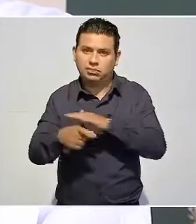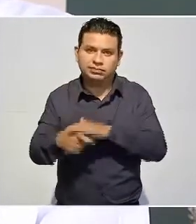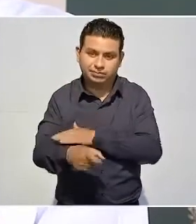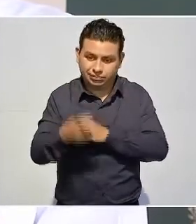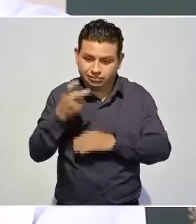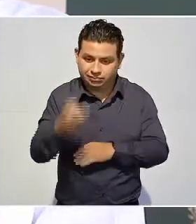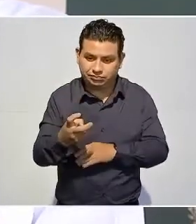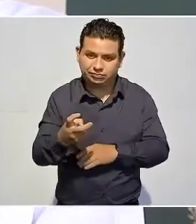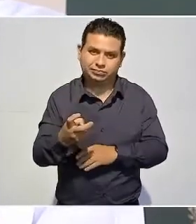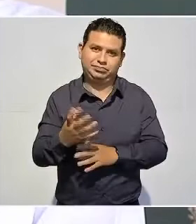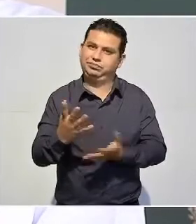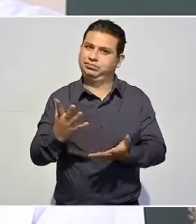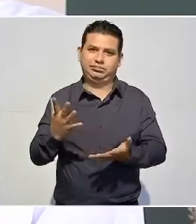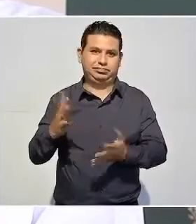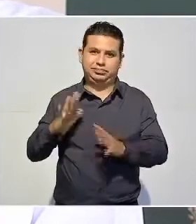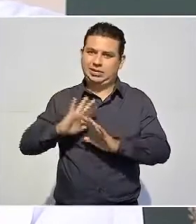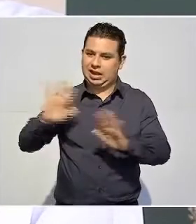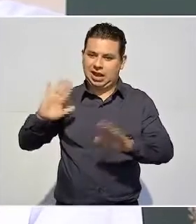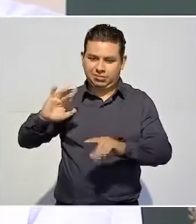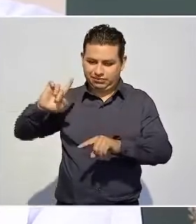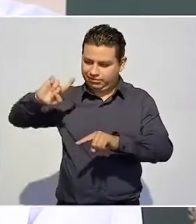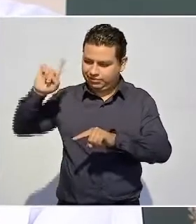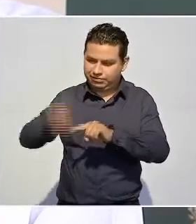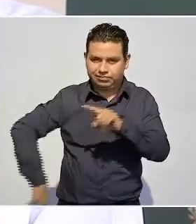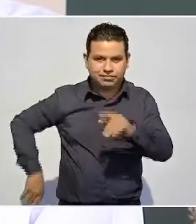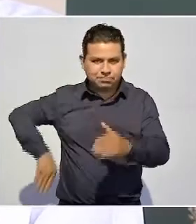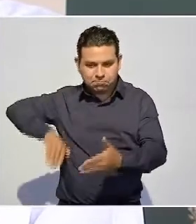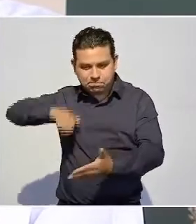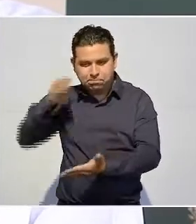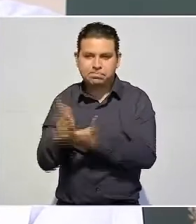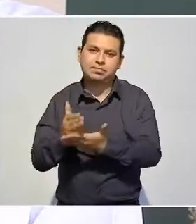ser desterrada por completo.